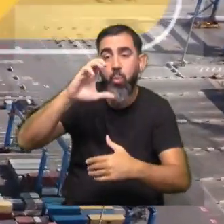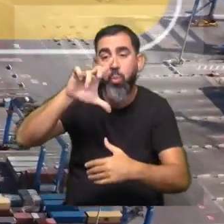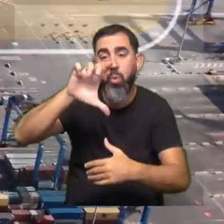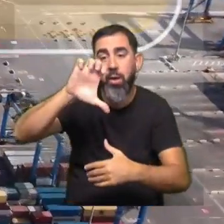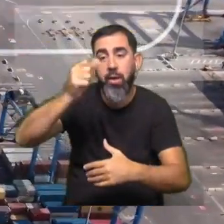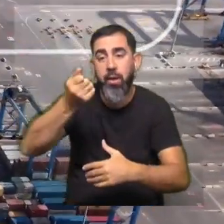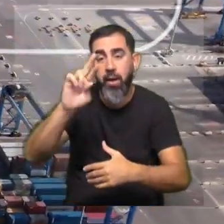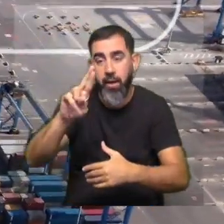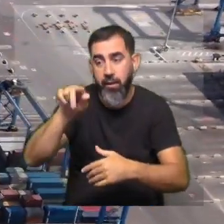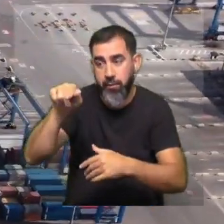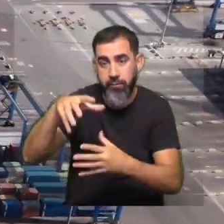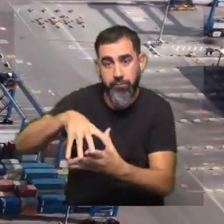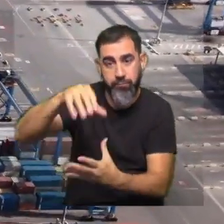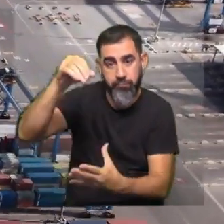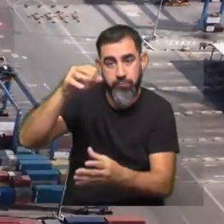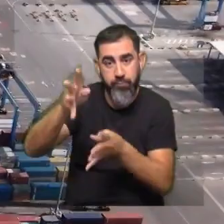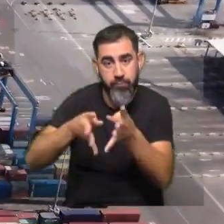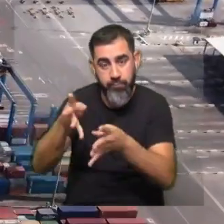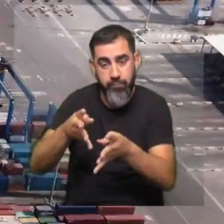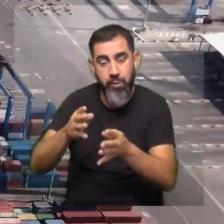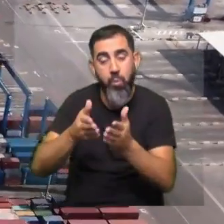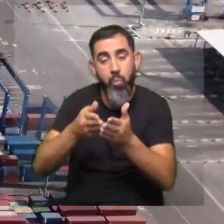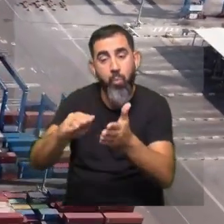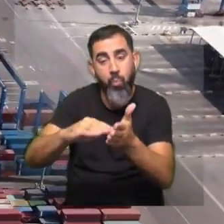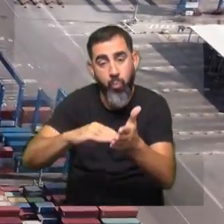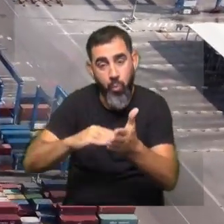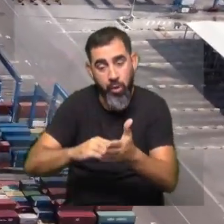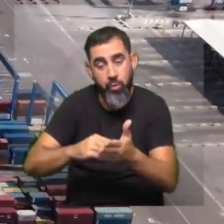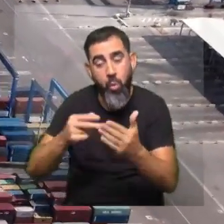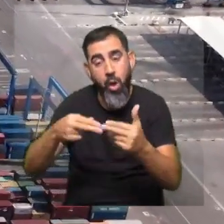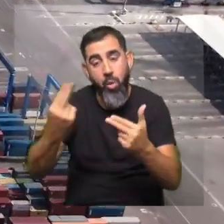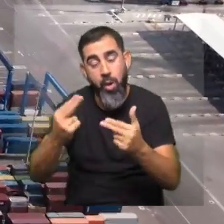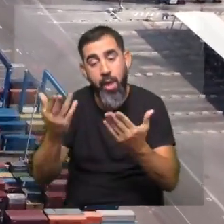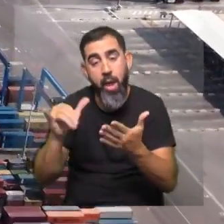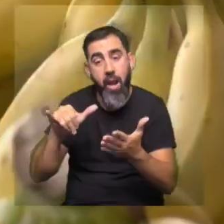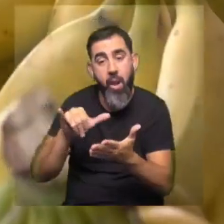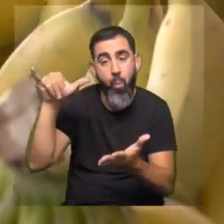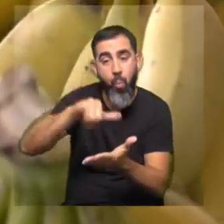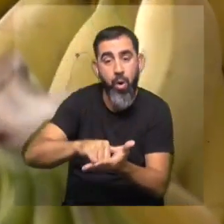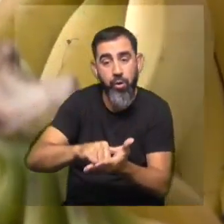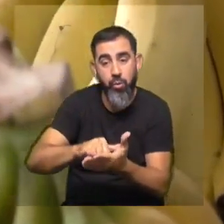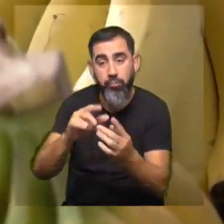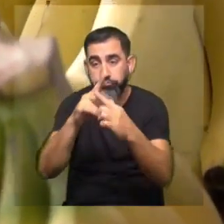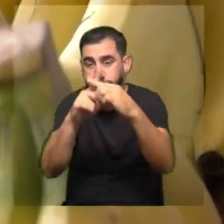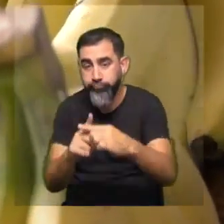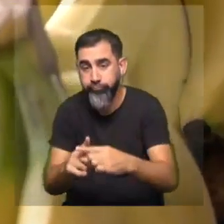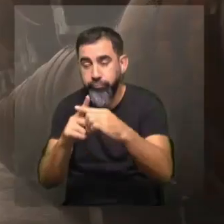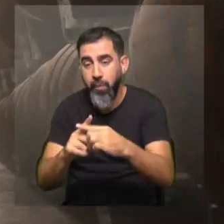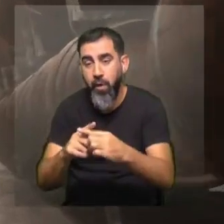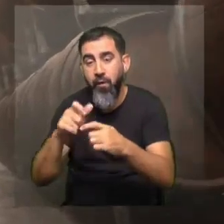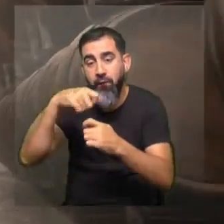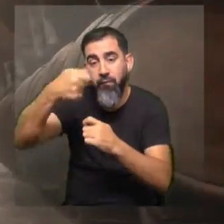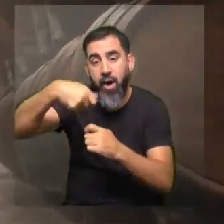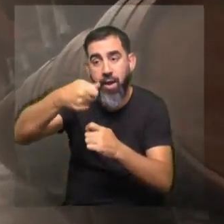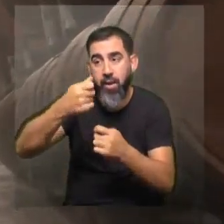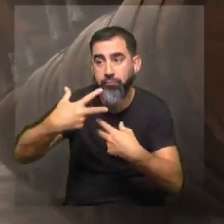los detectores de radioactividad en puertos, aduanas y aeropuertos se disparan cuando llega un cargamento de bananas? ¿Y